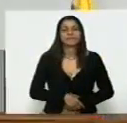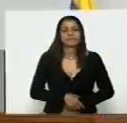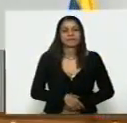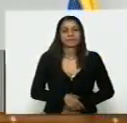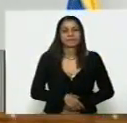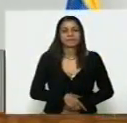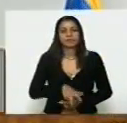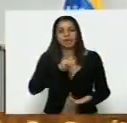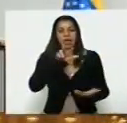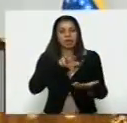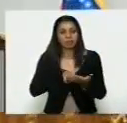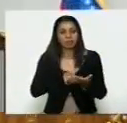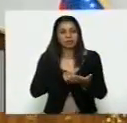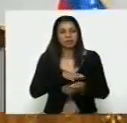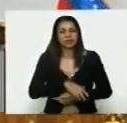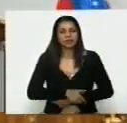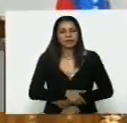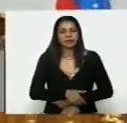Aprobado.